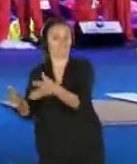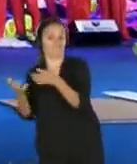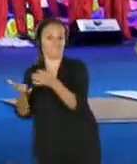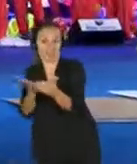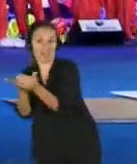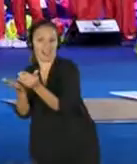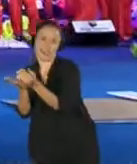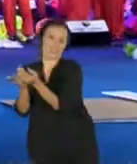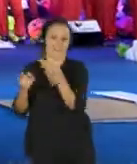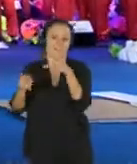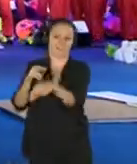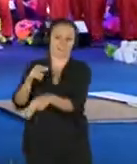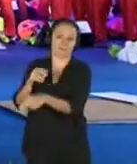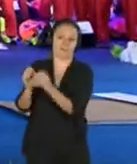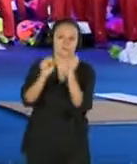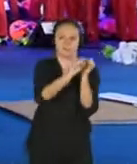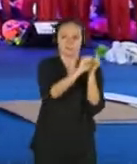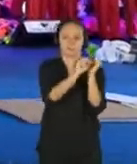nada.